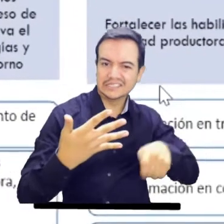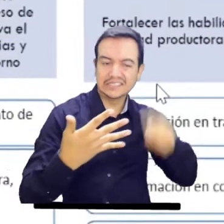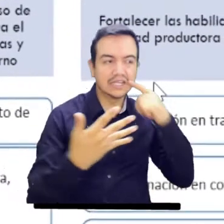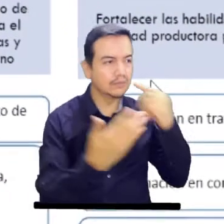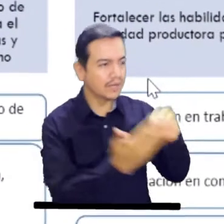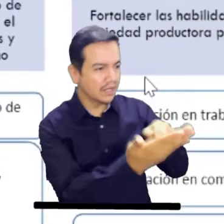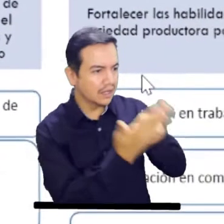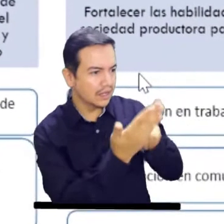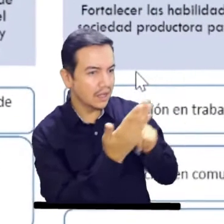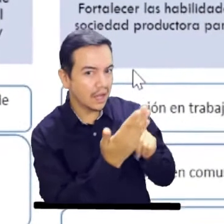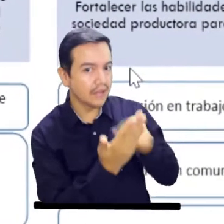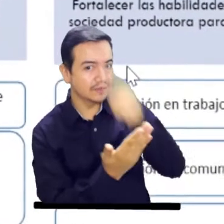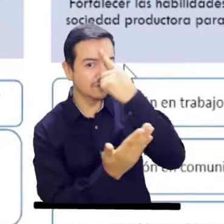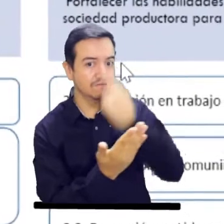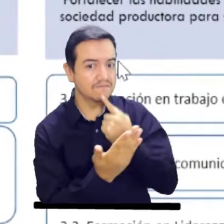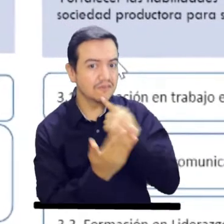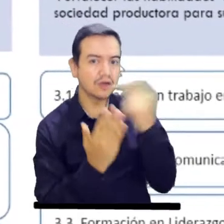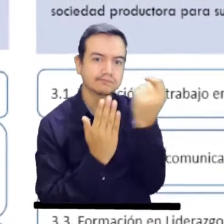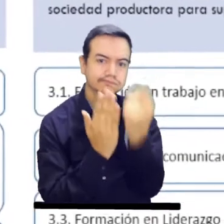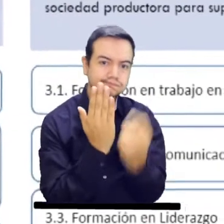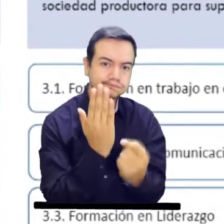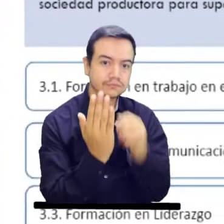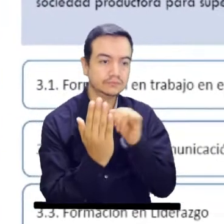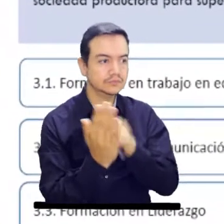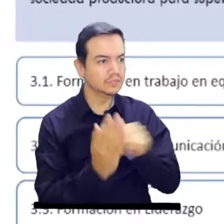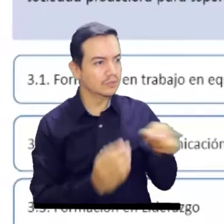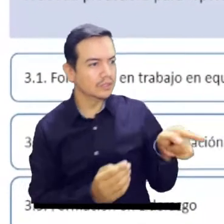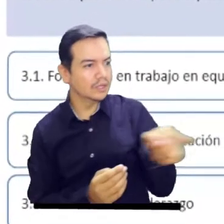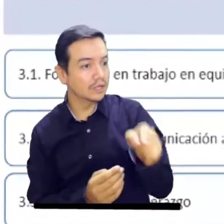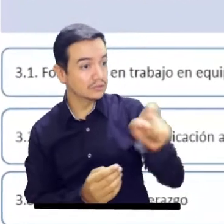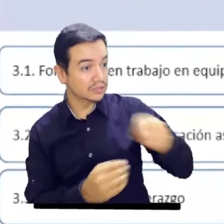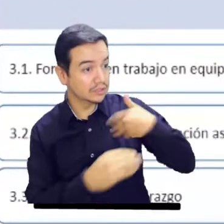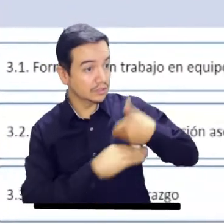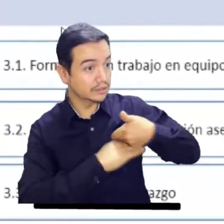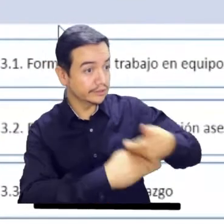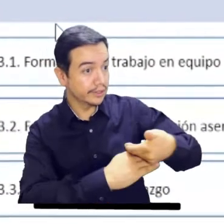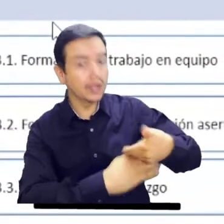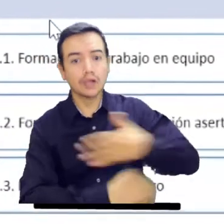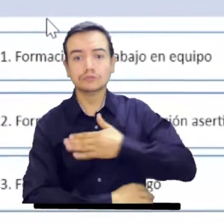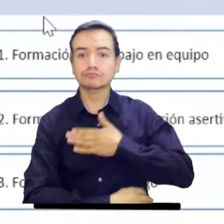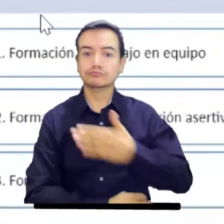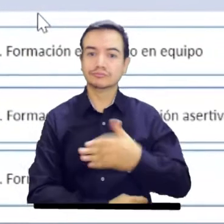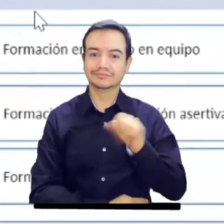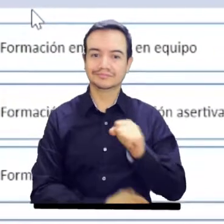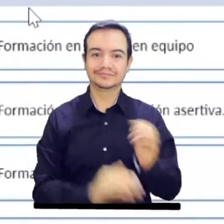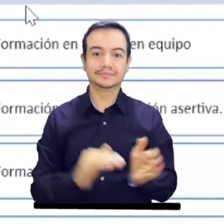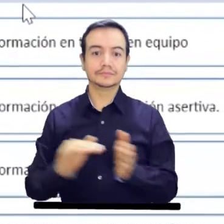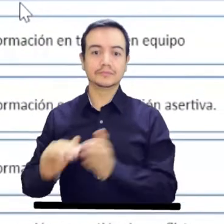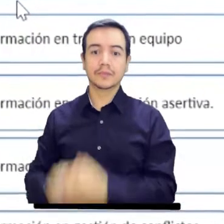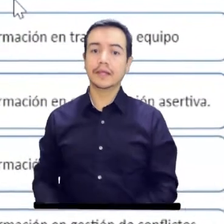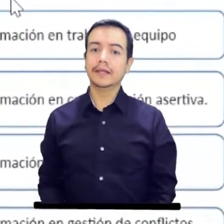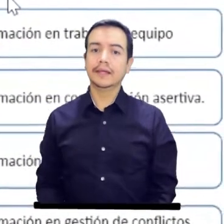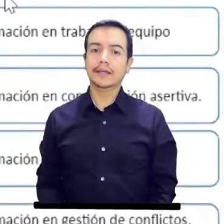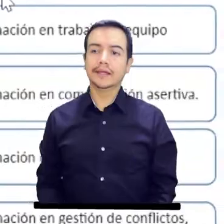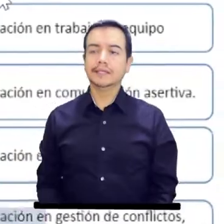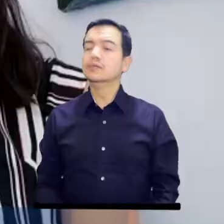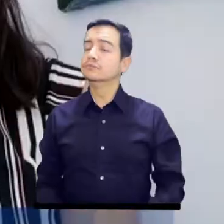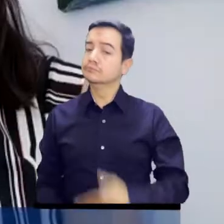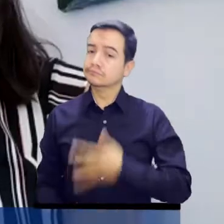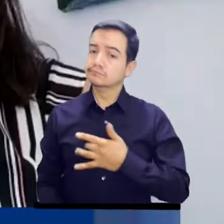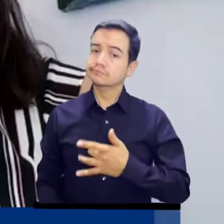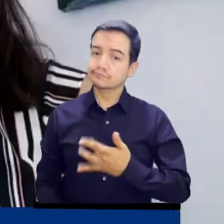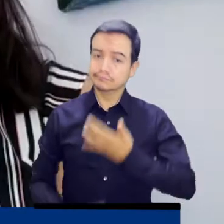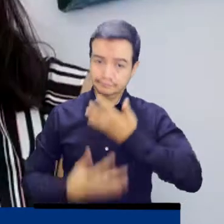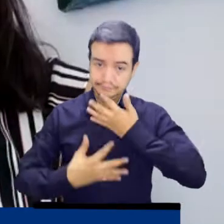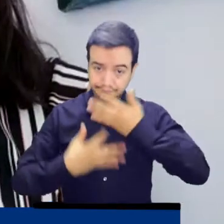formación que están requiriendo las empresas y los sectores económicos en medio de emergencias sociales sanidad es el balance